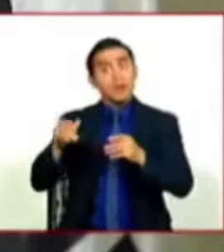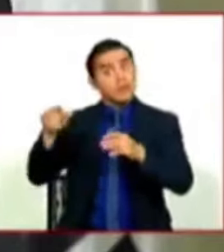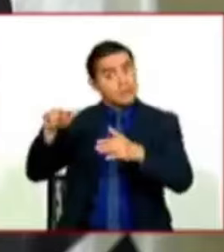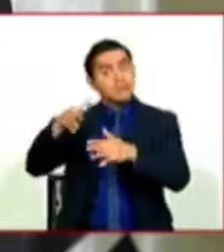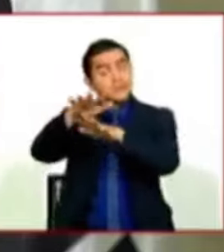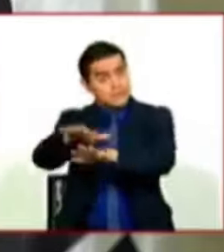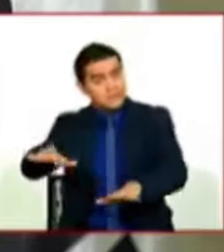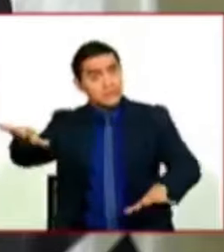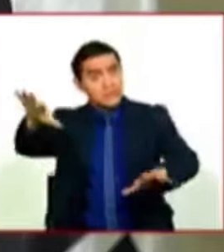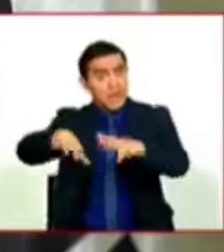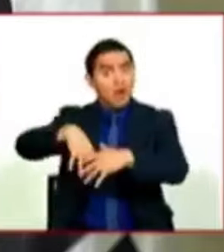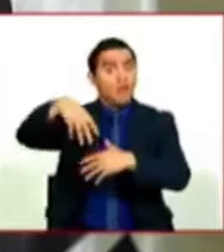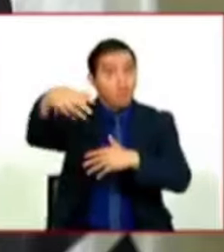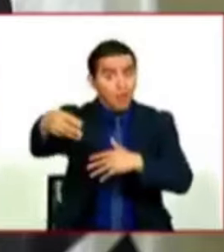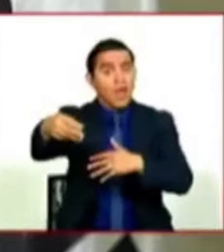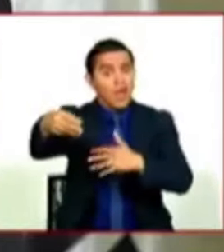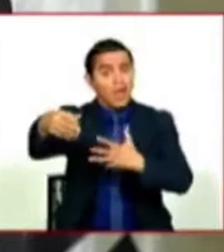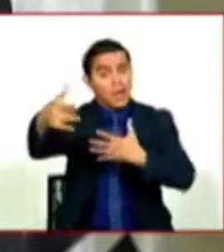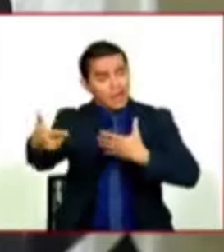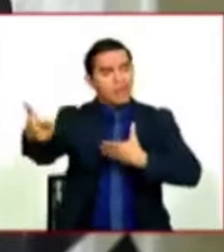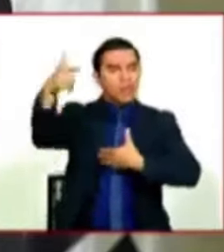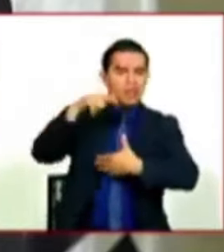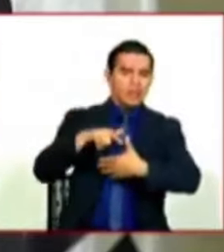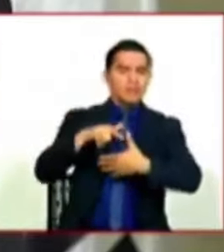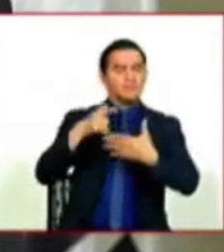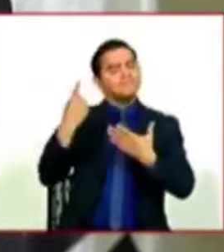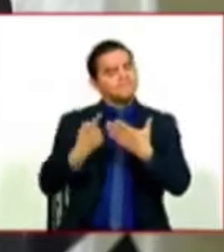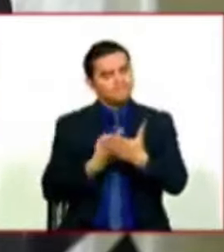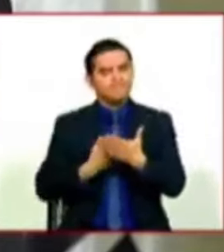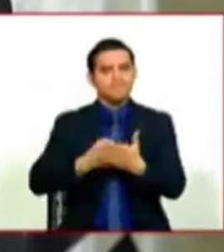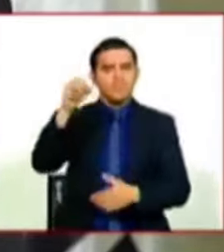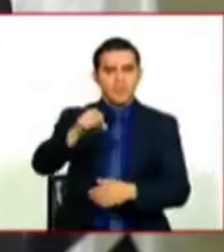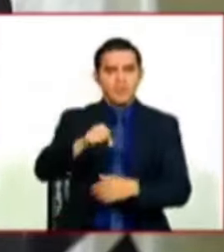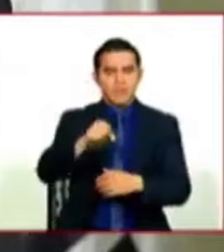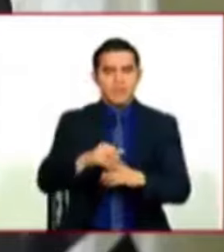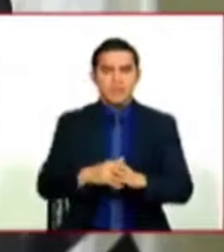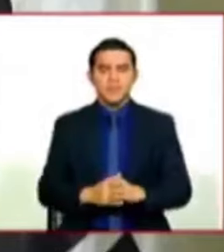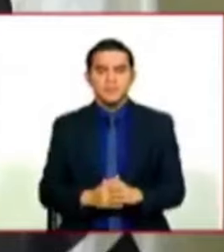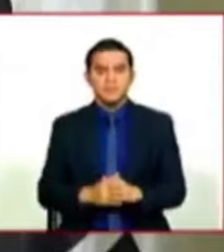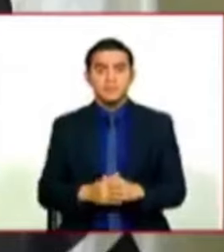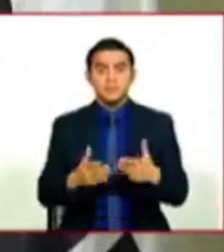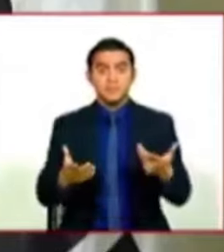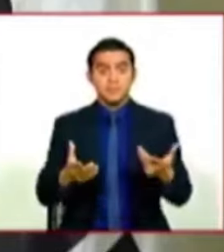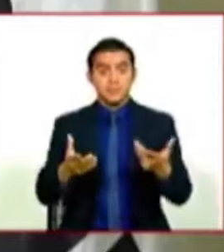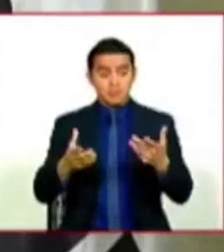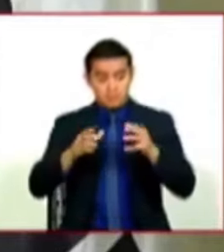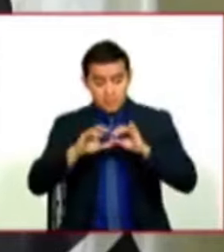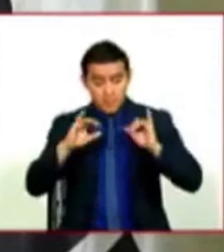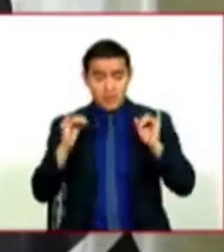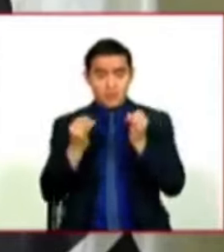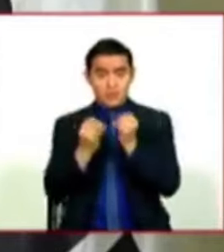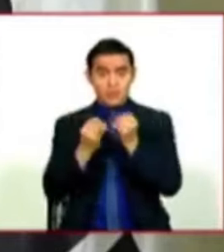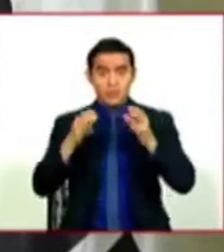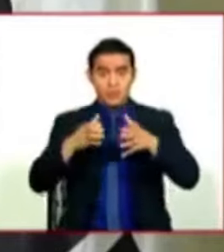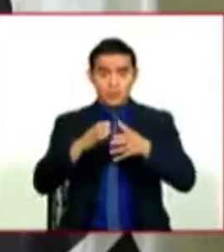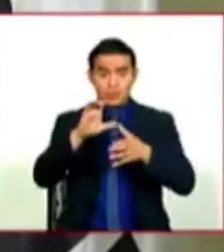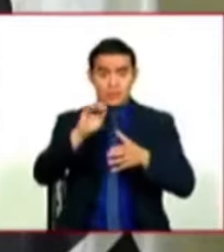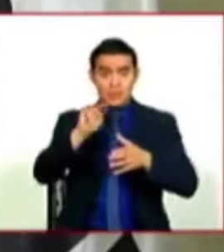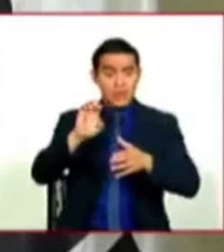deba extrapolarse a su interior. La institucionalidad exige justamente lo